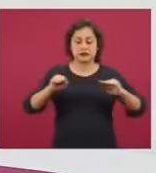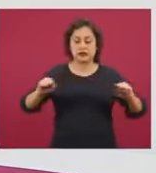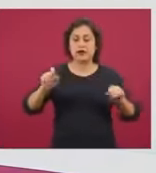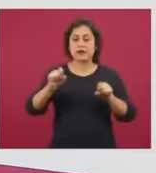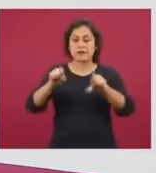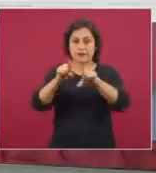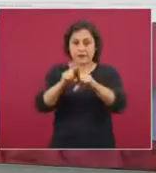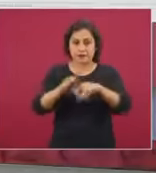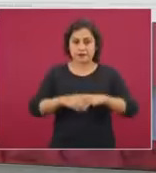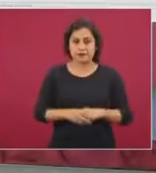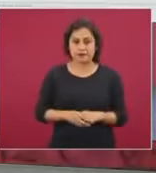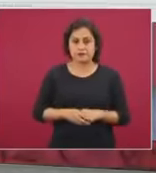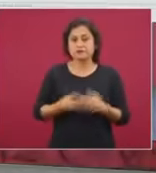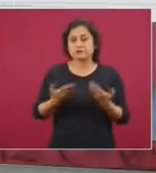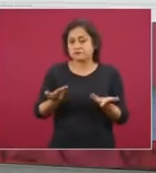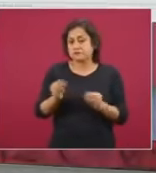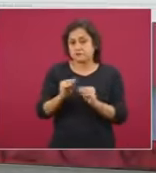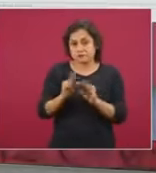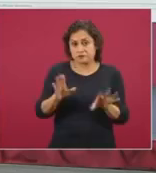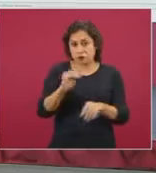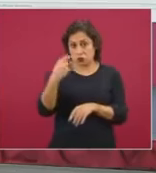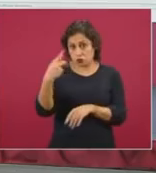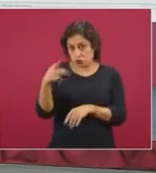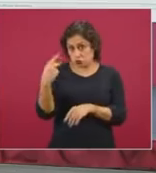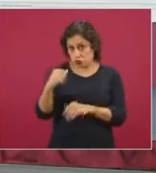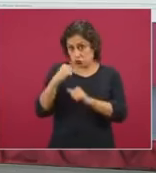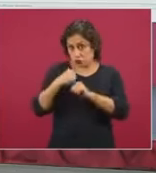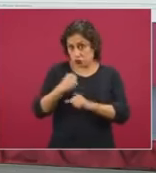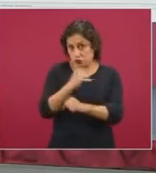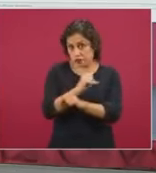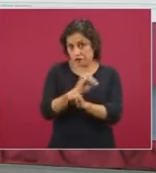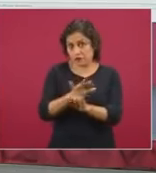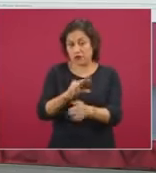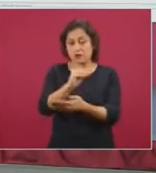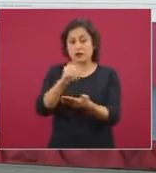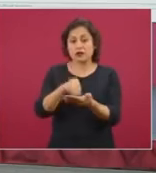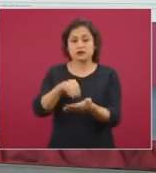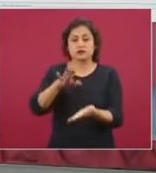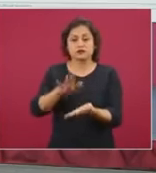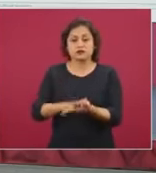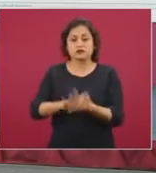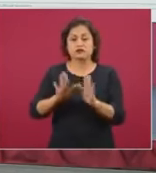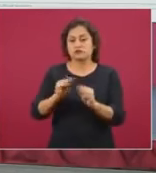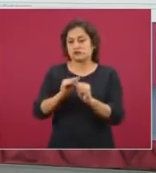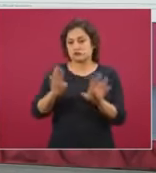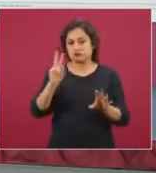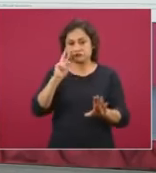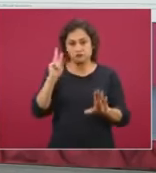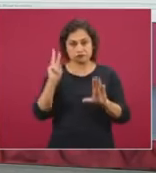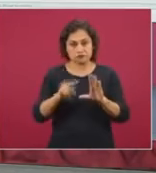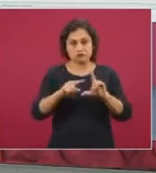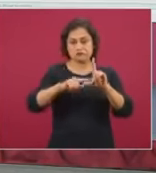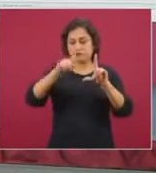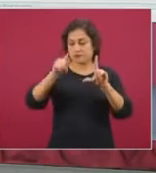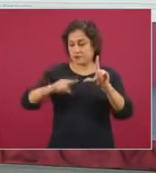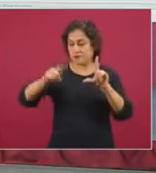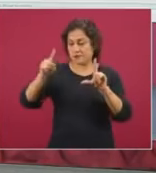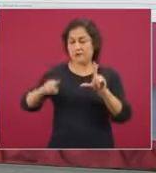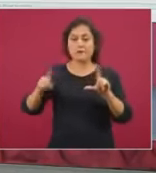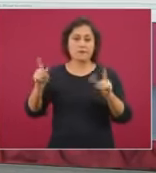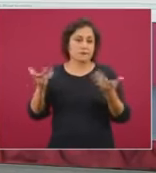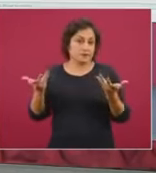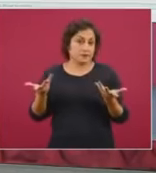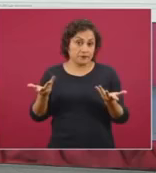aunque dado este subregistro es posible, se observa por debajo, pero es muy posible que esté muy cercano a